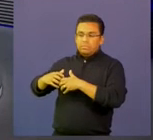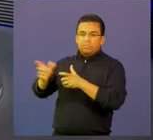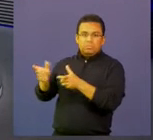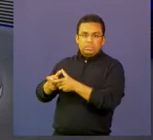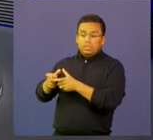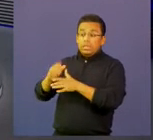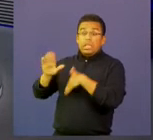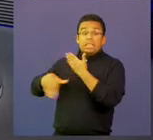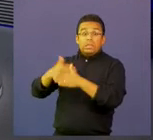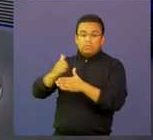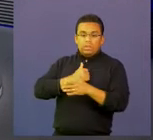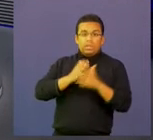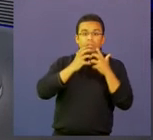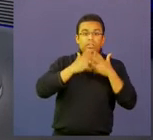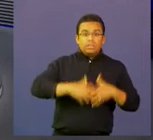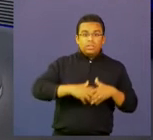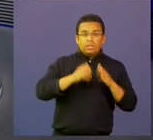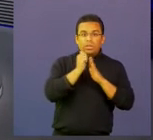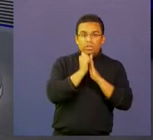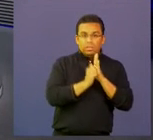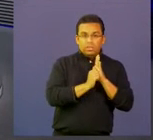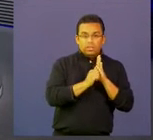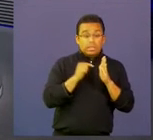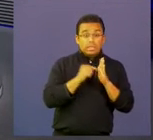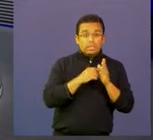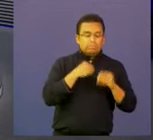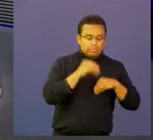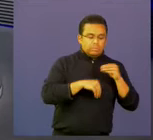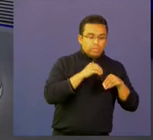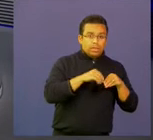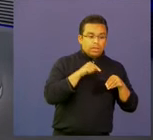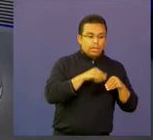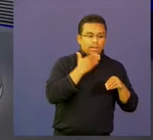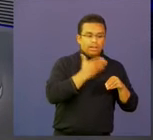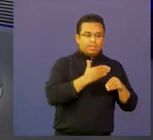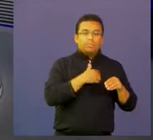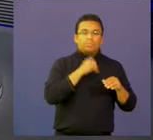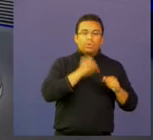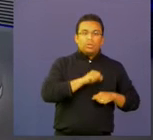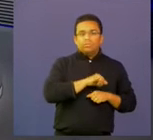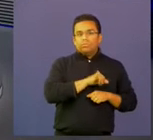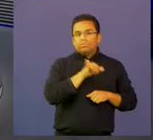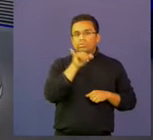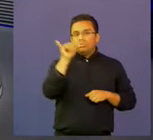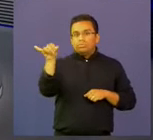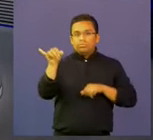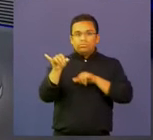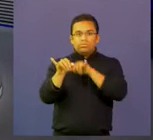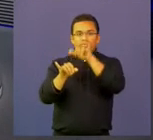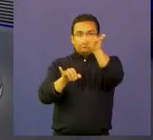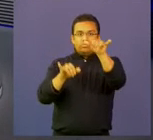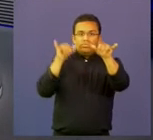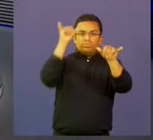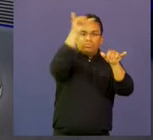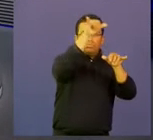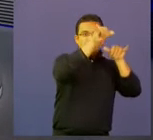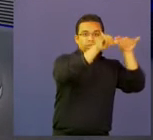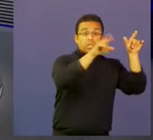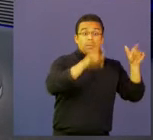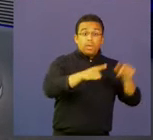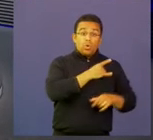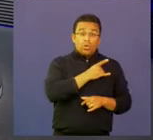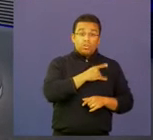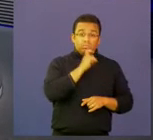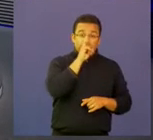una empresa de software. Gracias a eso pude viajar al exterior. Pude estudiar en las universidades más prestigiosas del mundo.